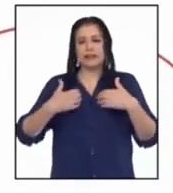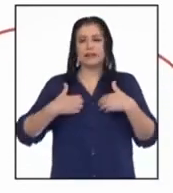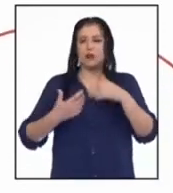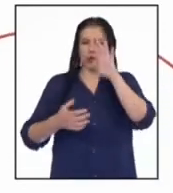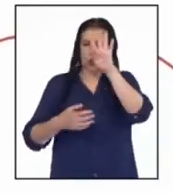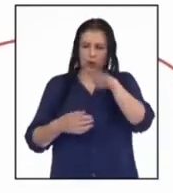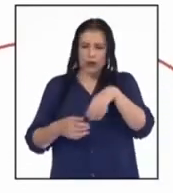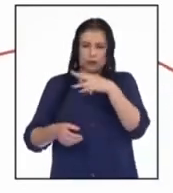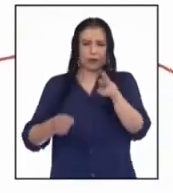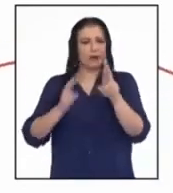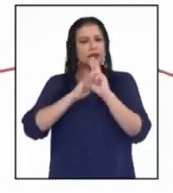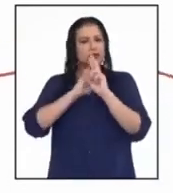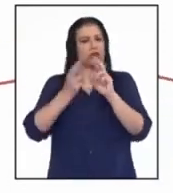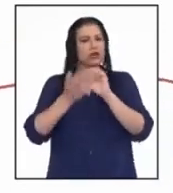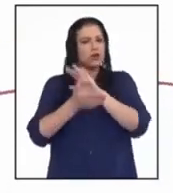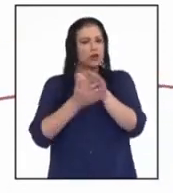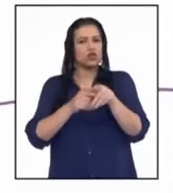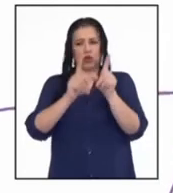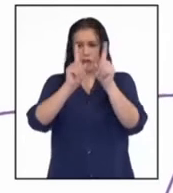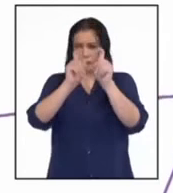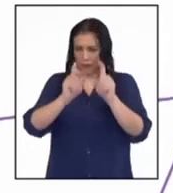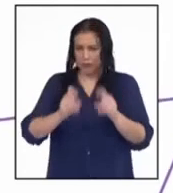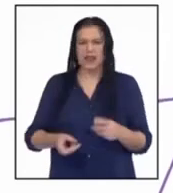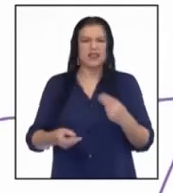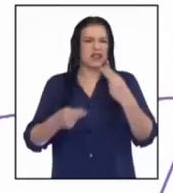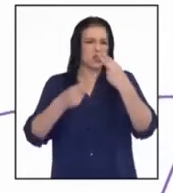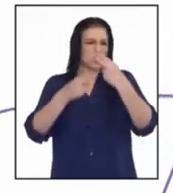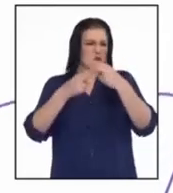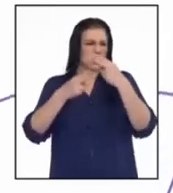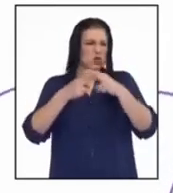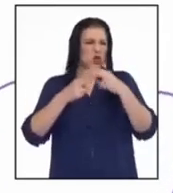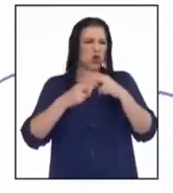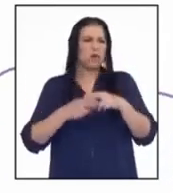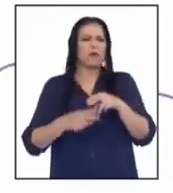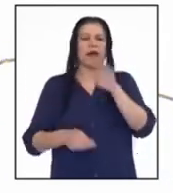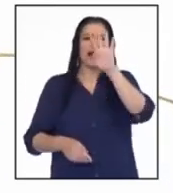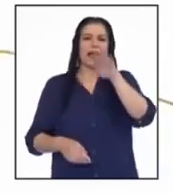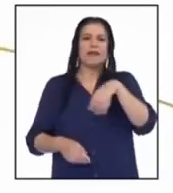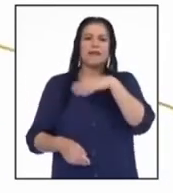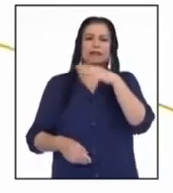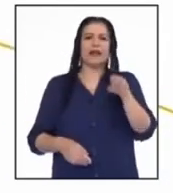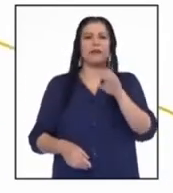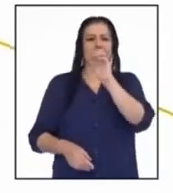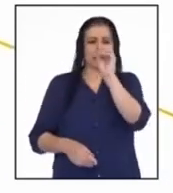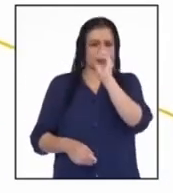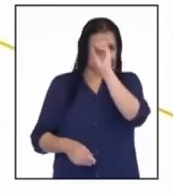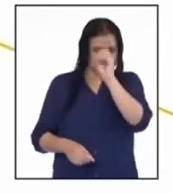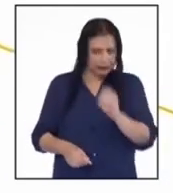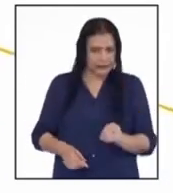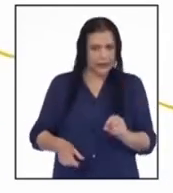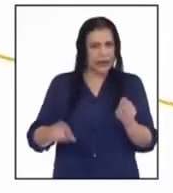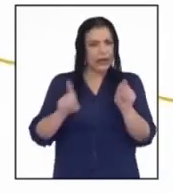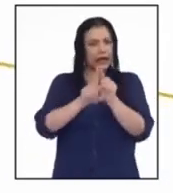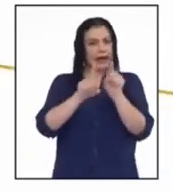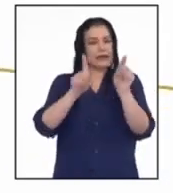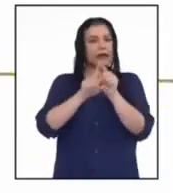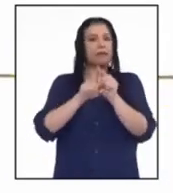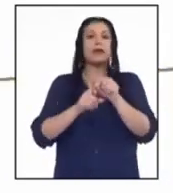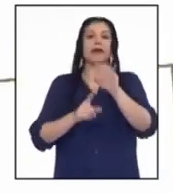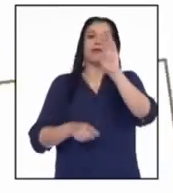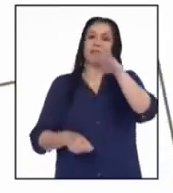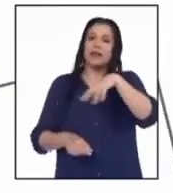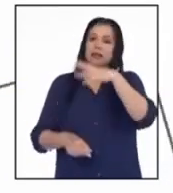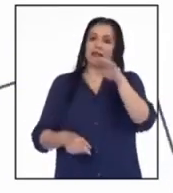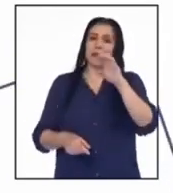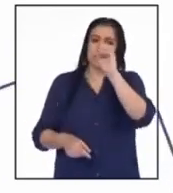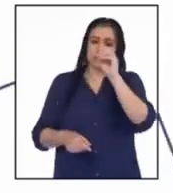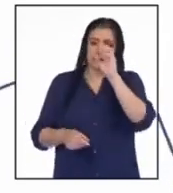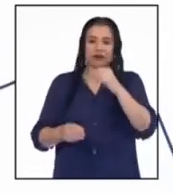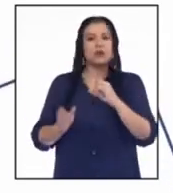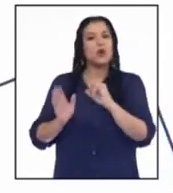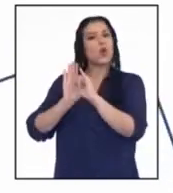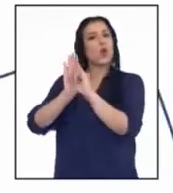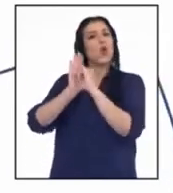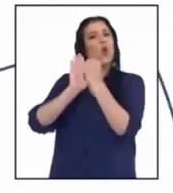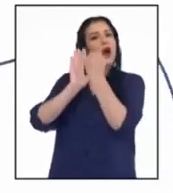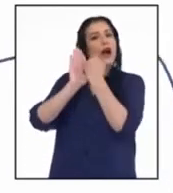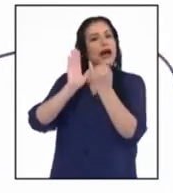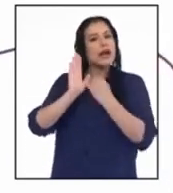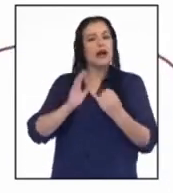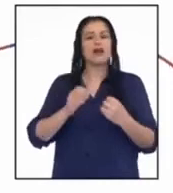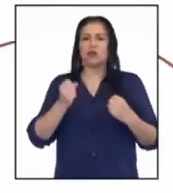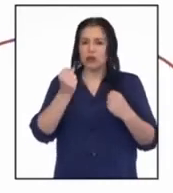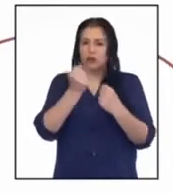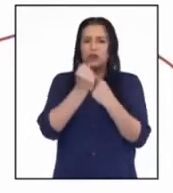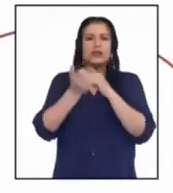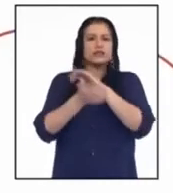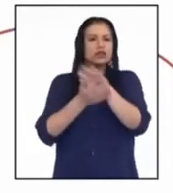resultados de toda encuesta y esta tabla se llama tabla estadística. Además de la tabla estadística, un gráfico estadístico refuerza